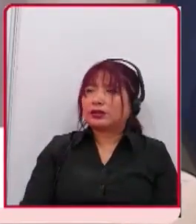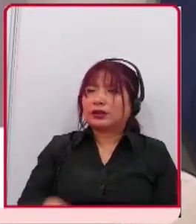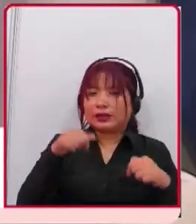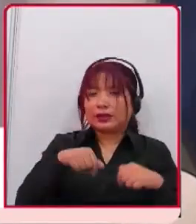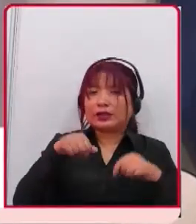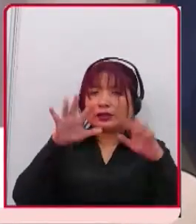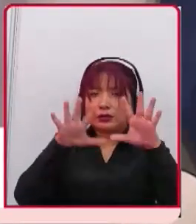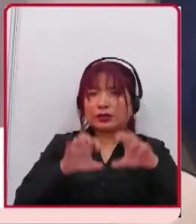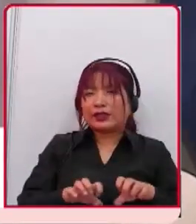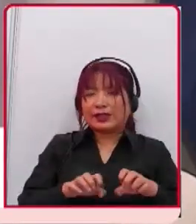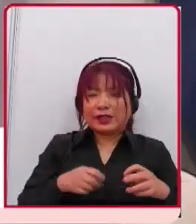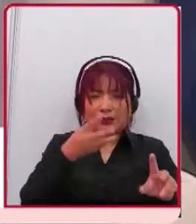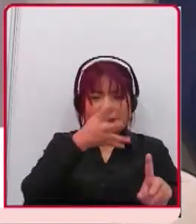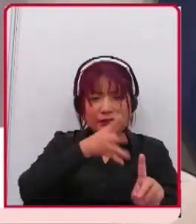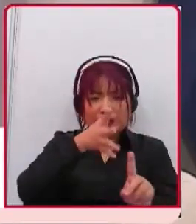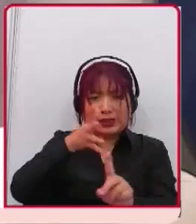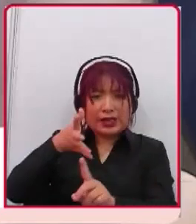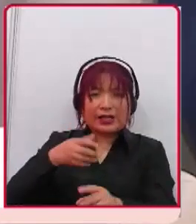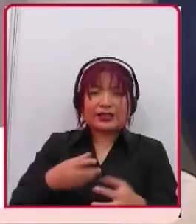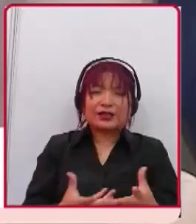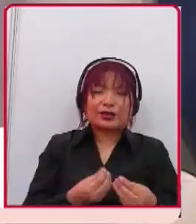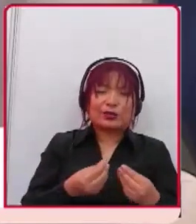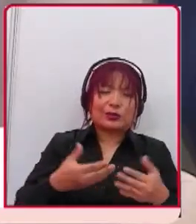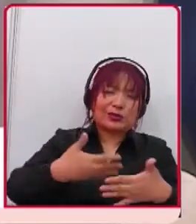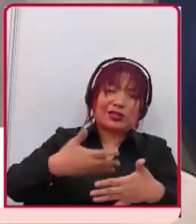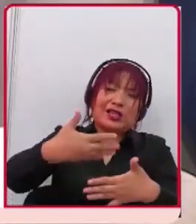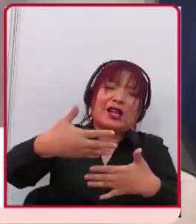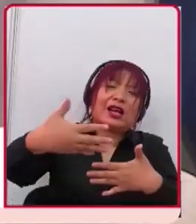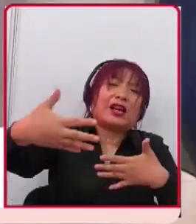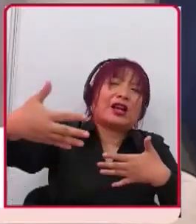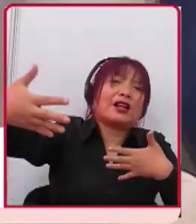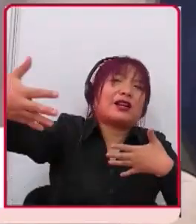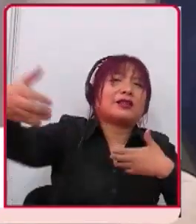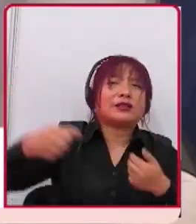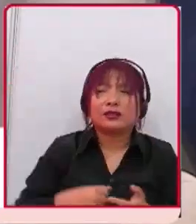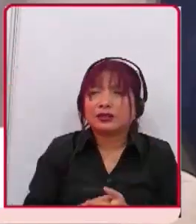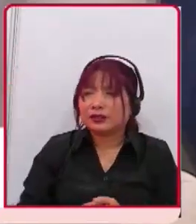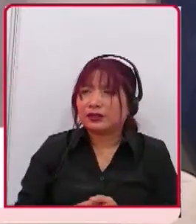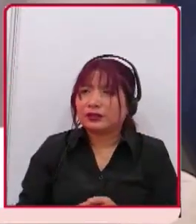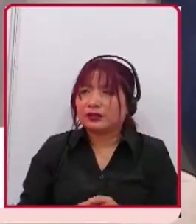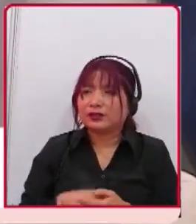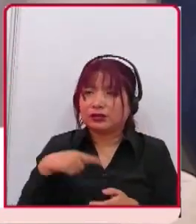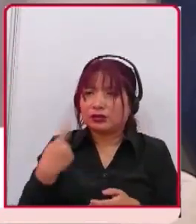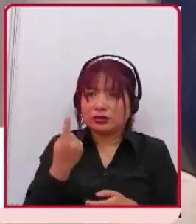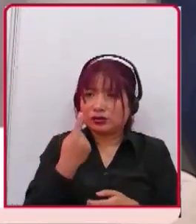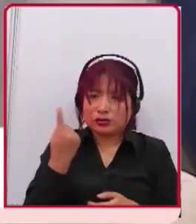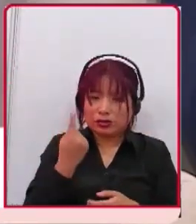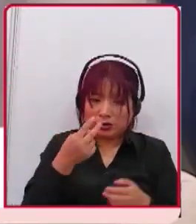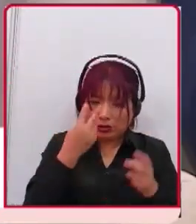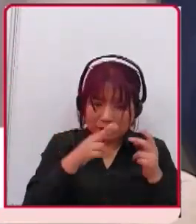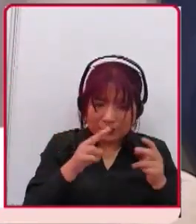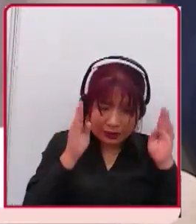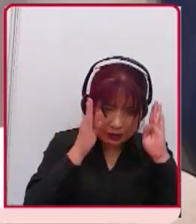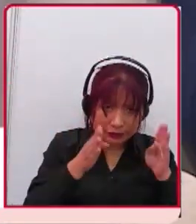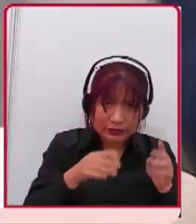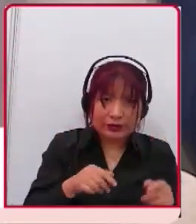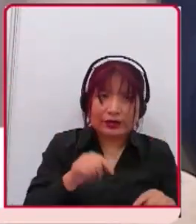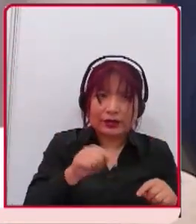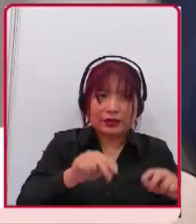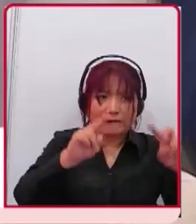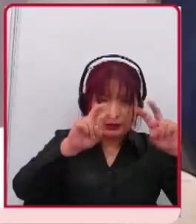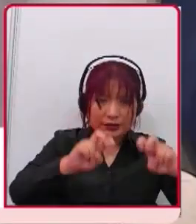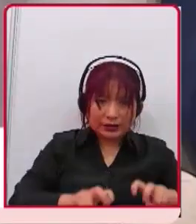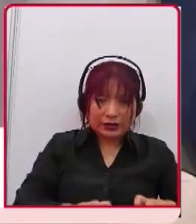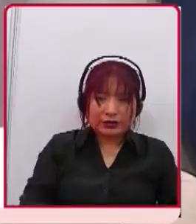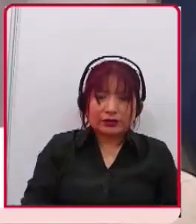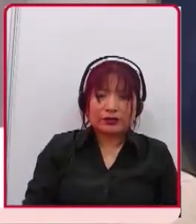esto ha sido un proceso bastante largo. El solo hecho de tener la garantía de